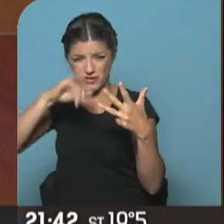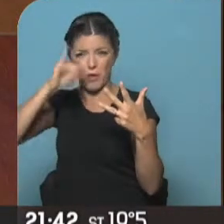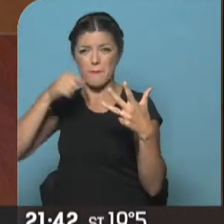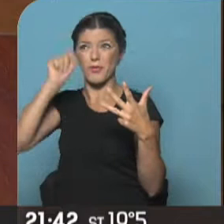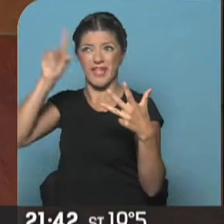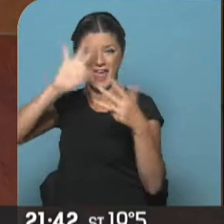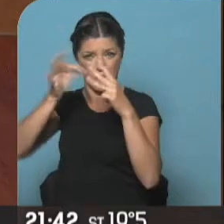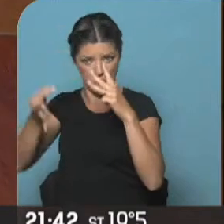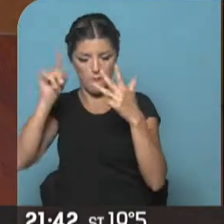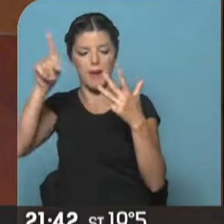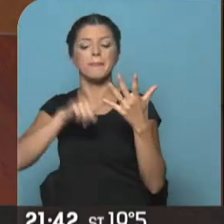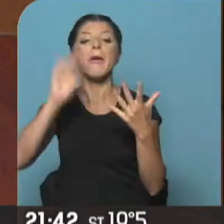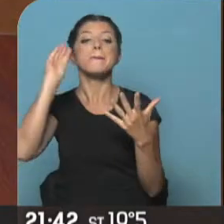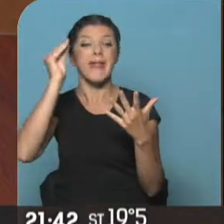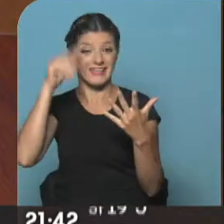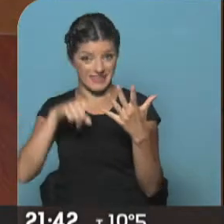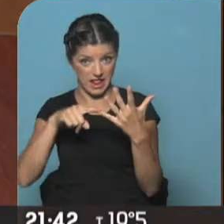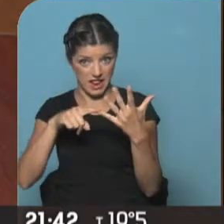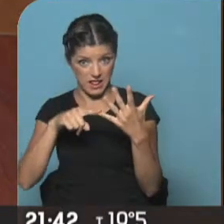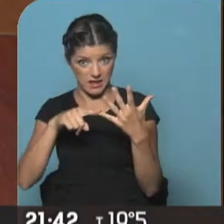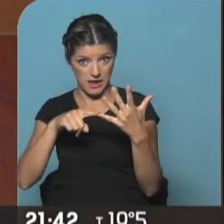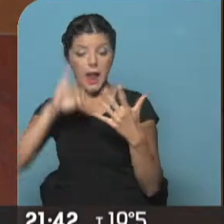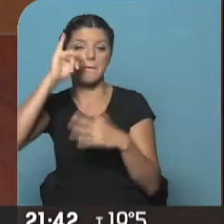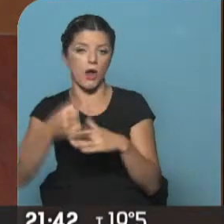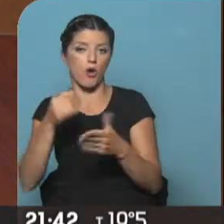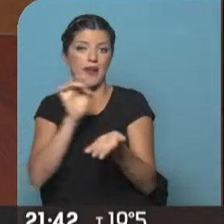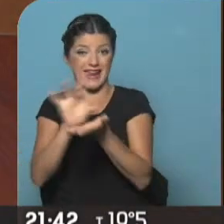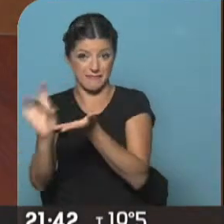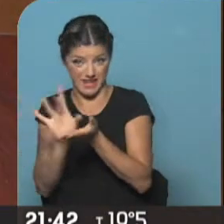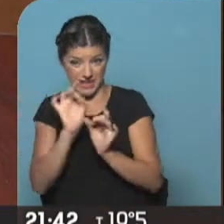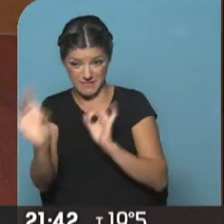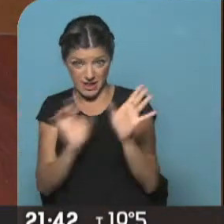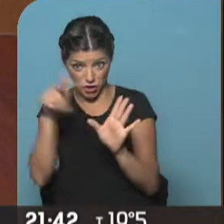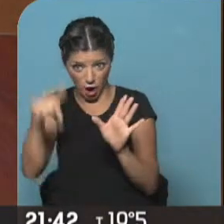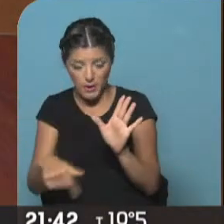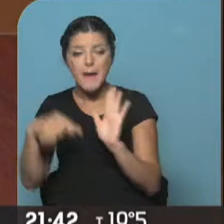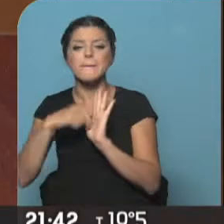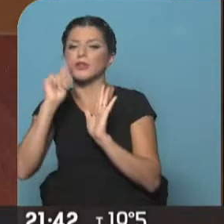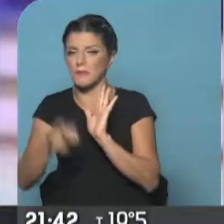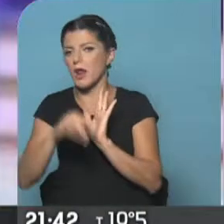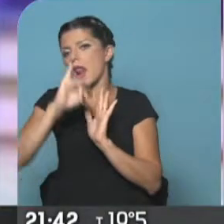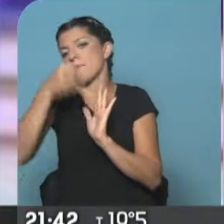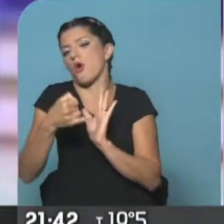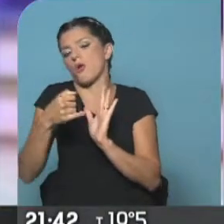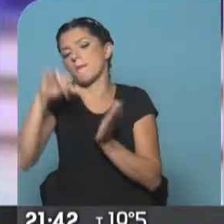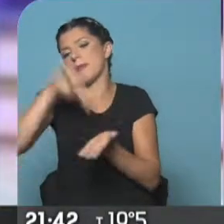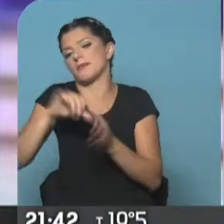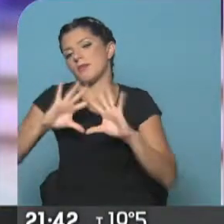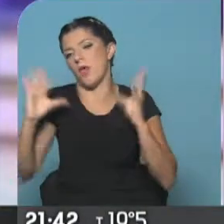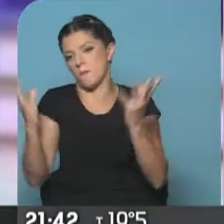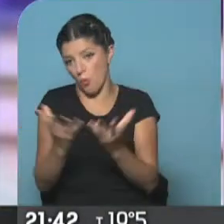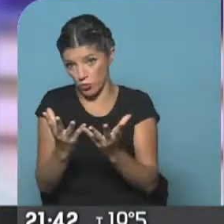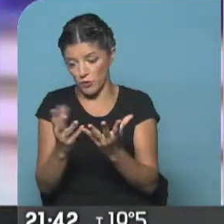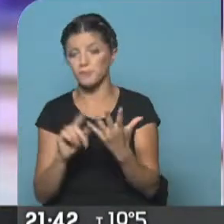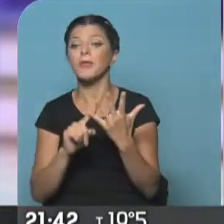Europa. Brasil, que terminó como el mejor en la eliminatoria y también está entre las mejores selecciones del mundo por ranking. Y hay